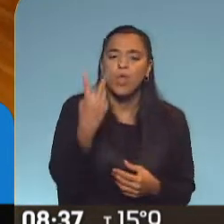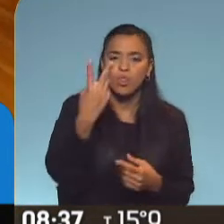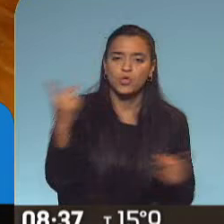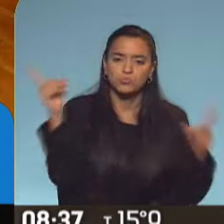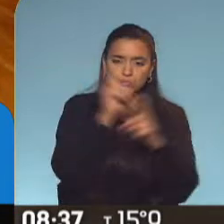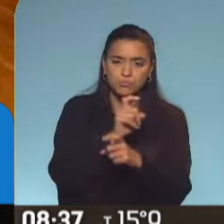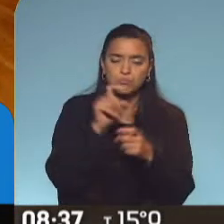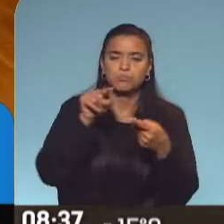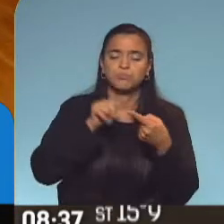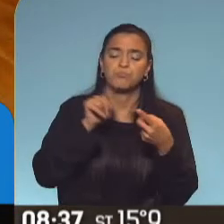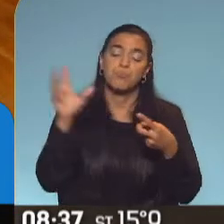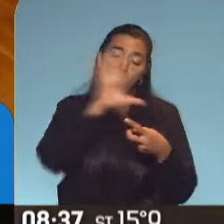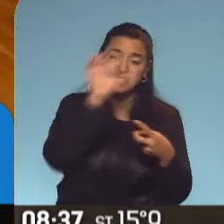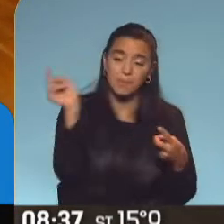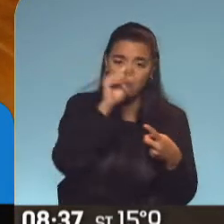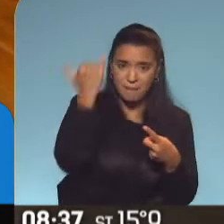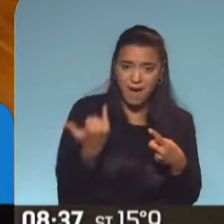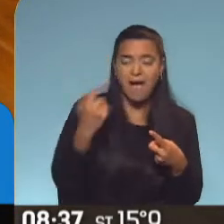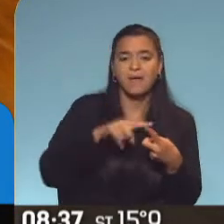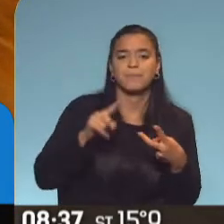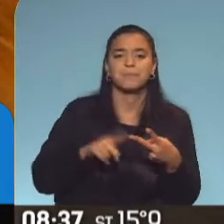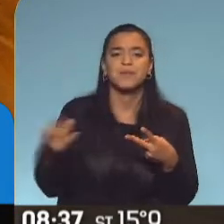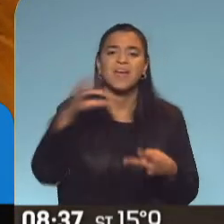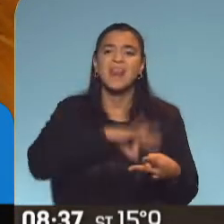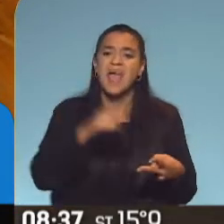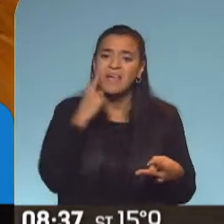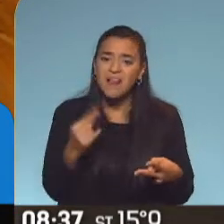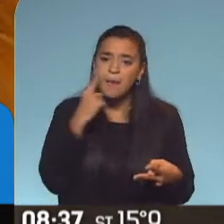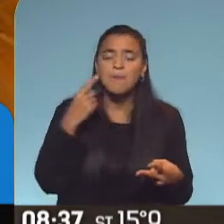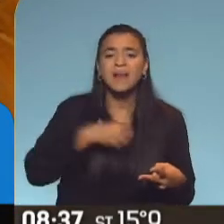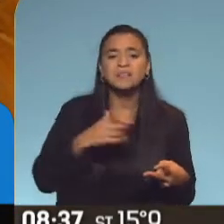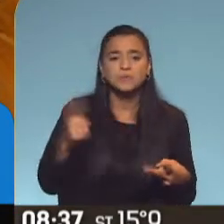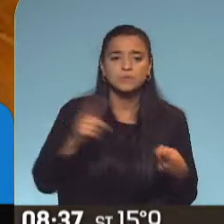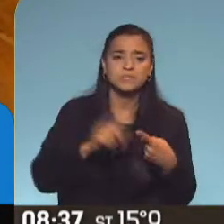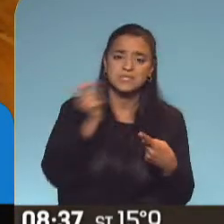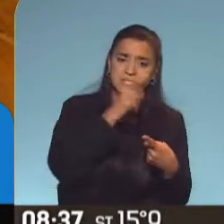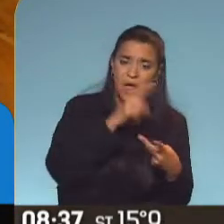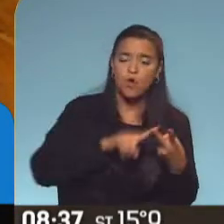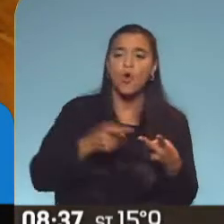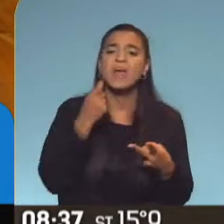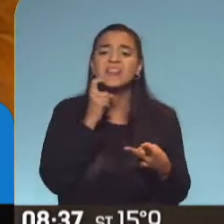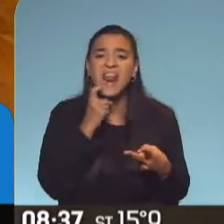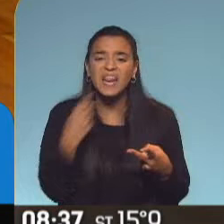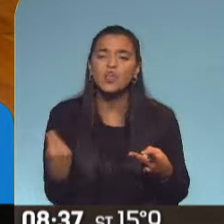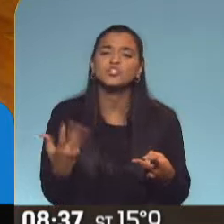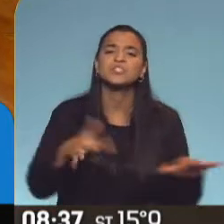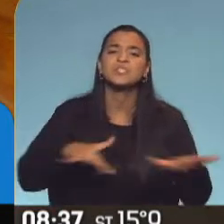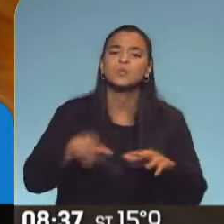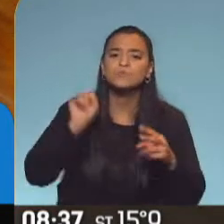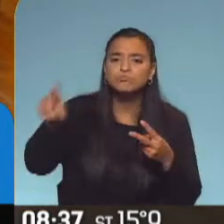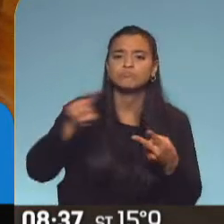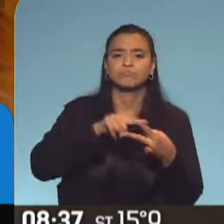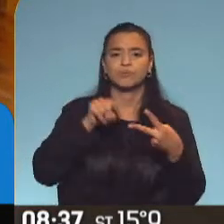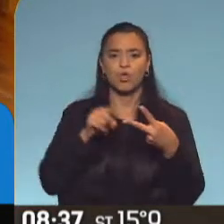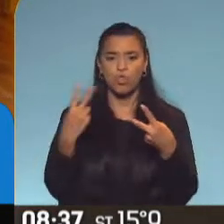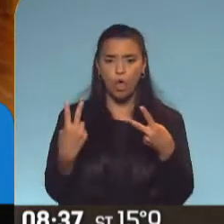conflicto en este momento? Son 2 provincias que atraviesan reclamos salariales y donde no se están dictando clases. Chaco y Entre Ríos. ¿Cuál es la situación que atraviesan?